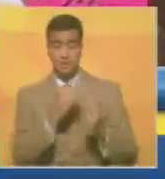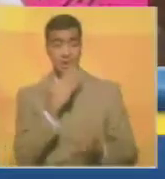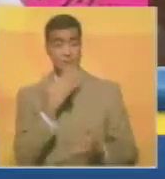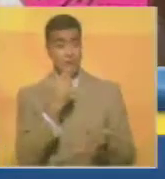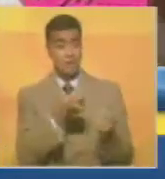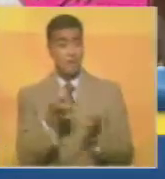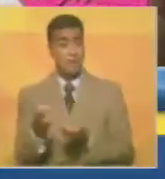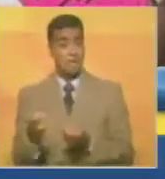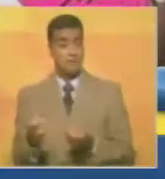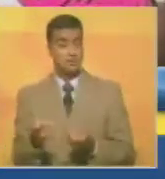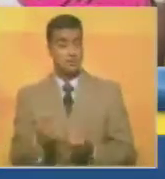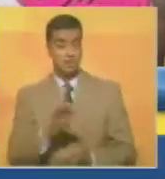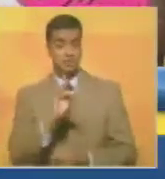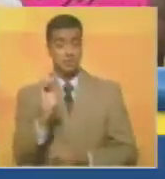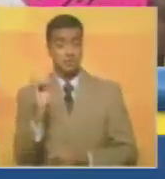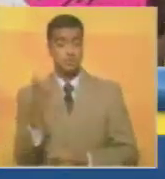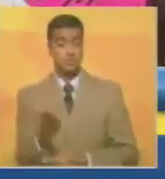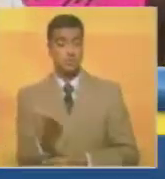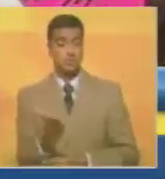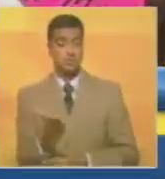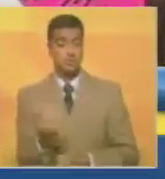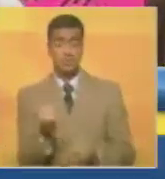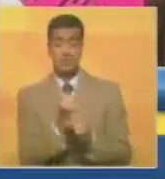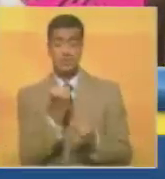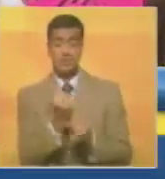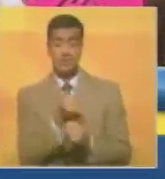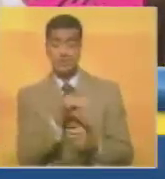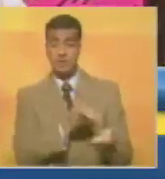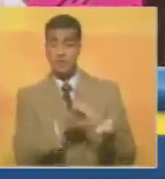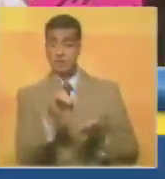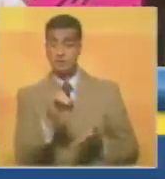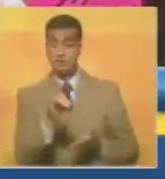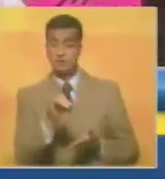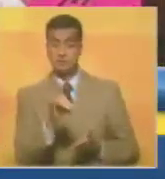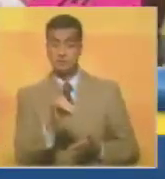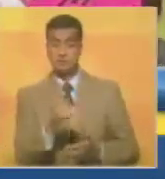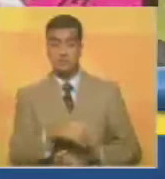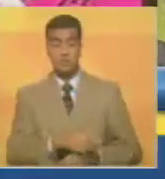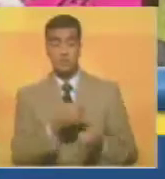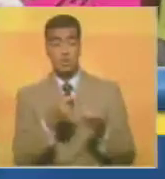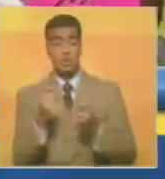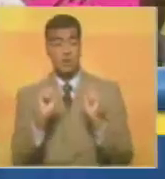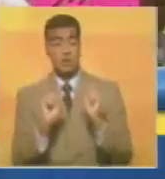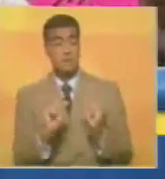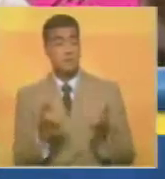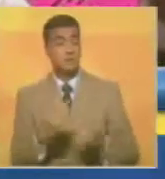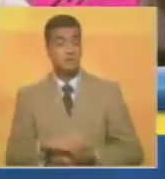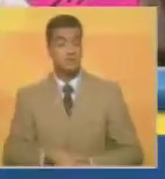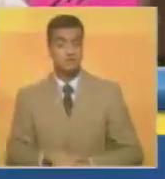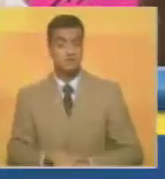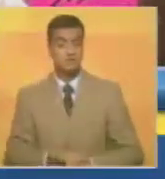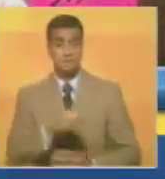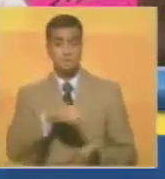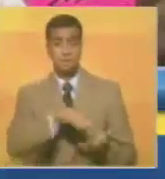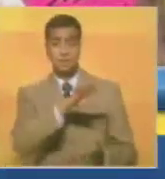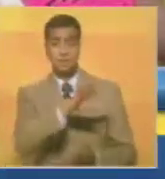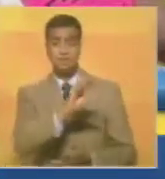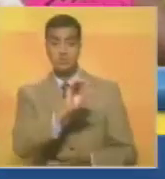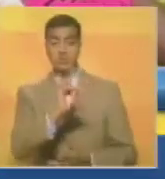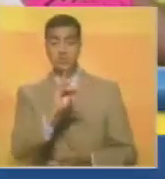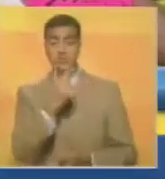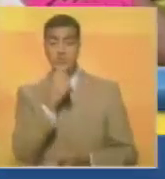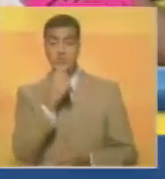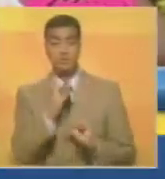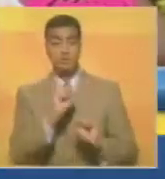salarios, ya que el 80% de los trabajadores en este aeropuerto, en esta institución, lo que ganan es el salario mínimo, 1.407